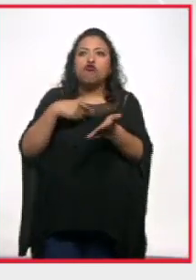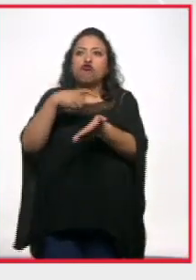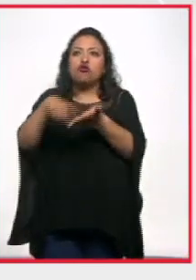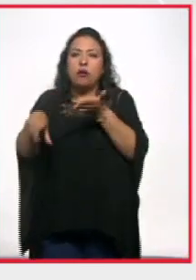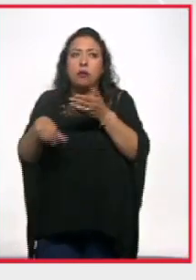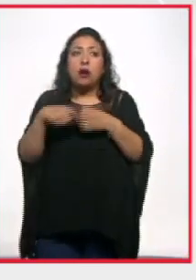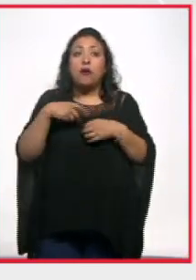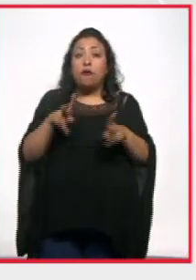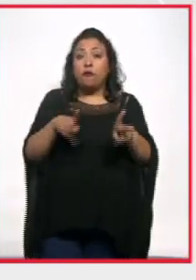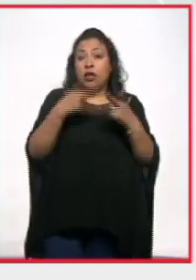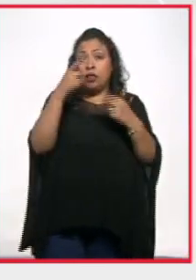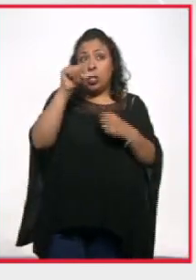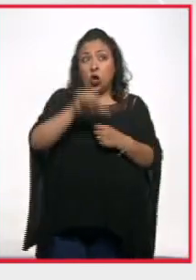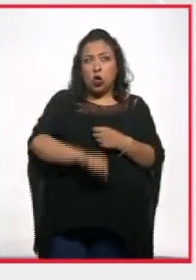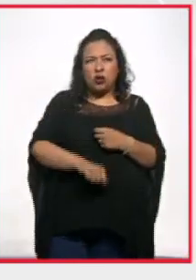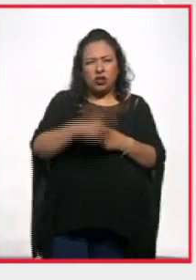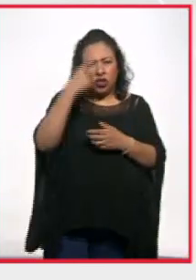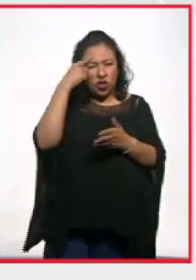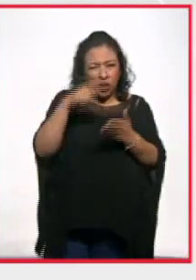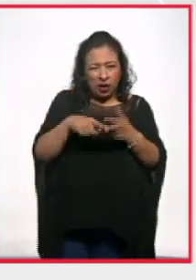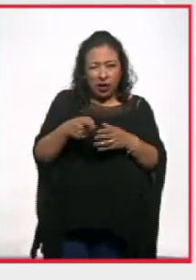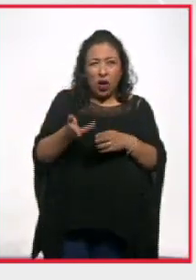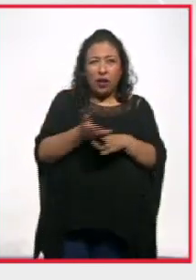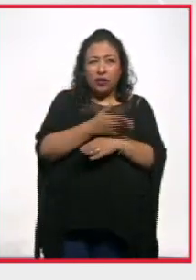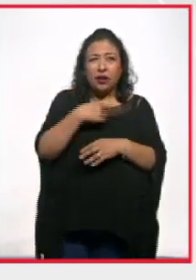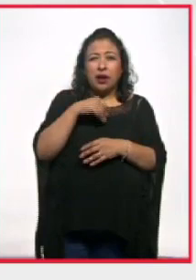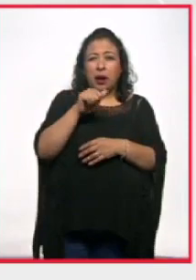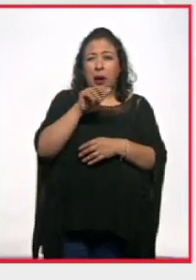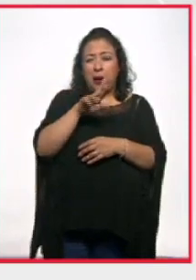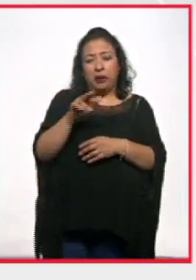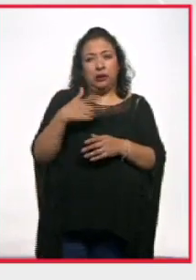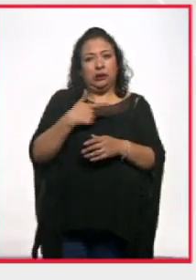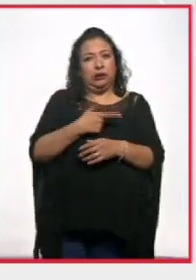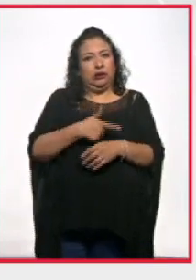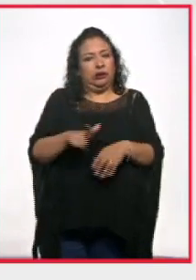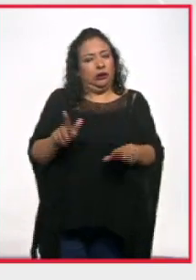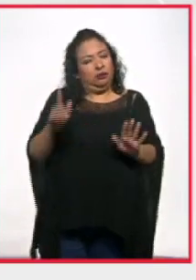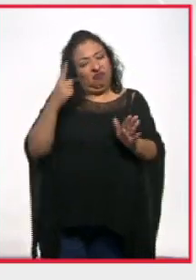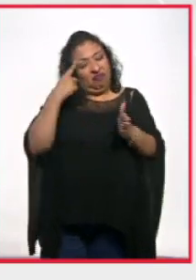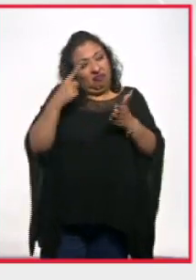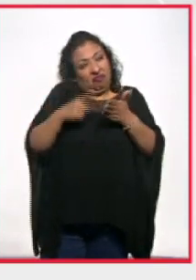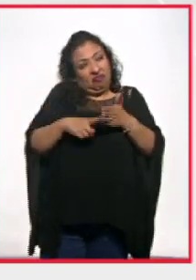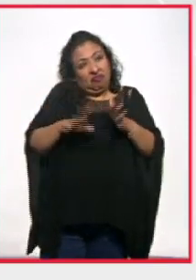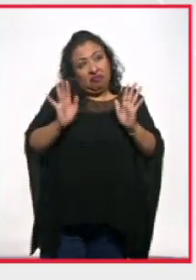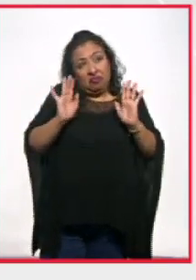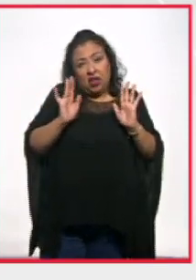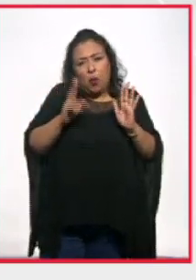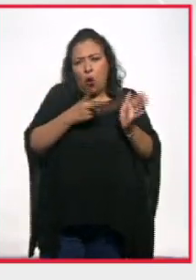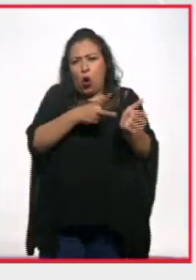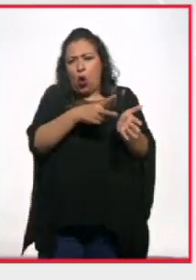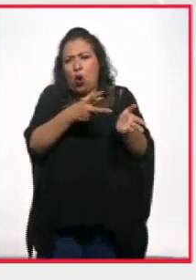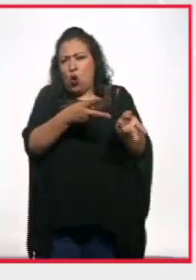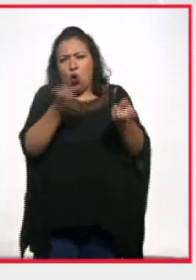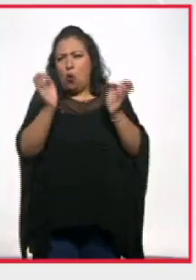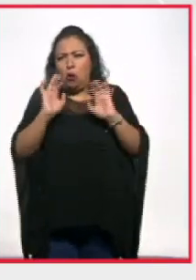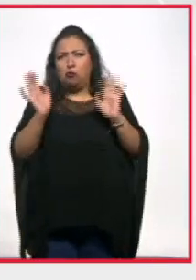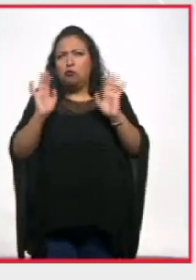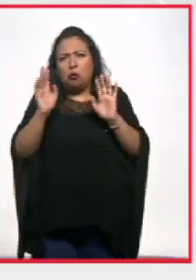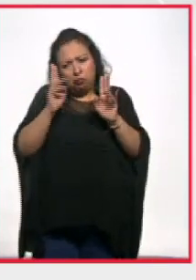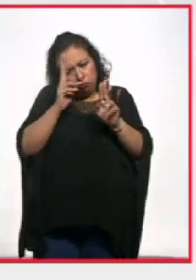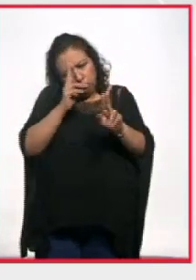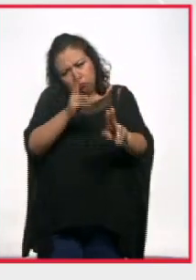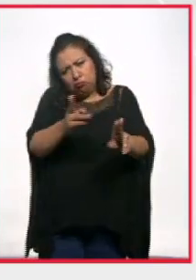vendiendo hoy, no creo que le hubiera parecido tan simpático entonces a Bram Stoker. Claro, sobre todo. No es un plagio,